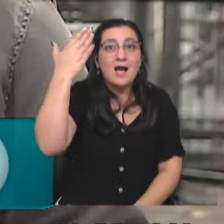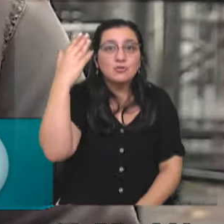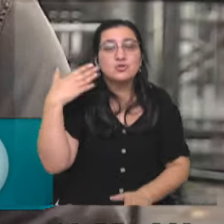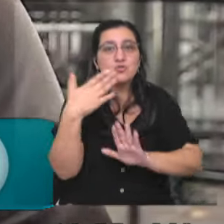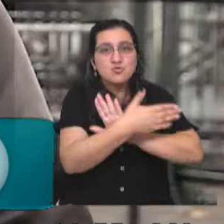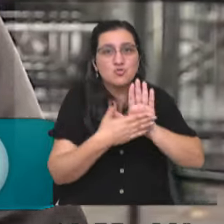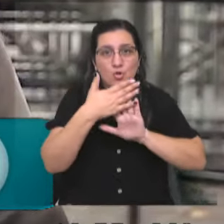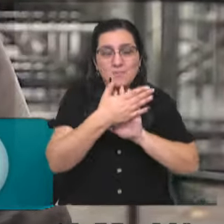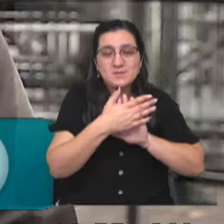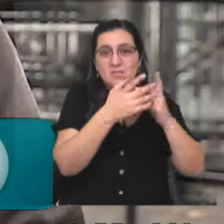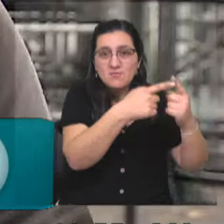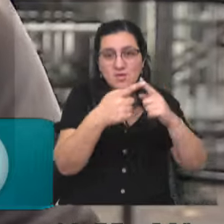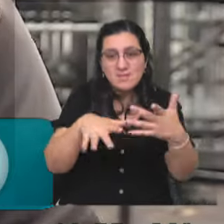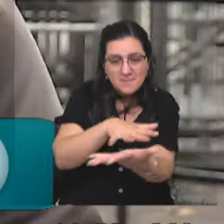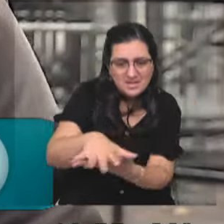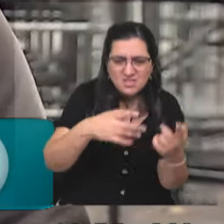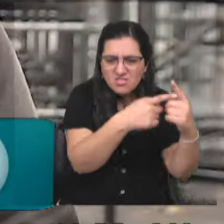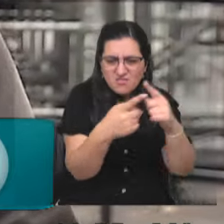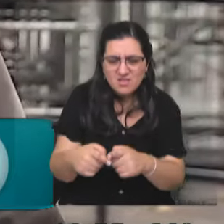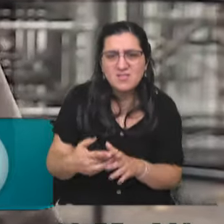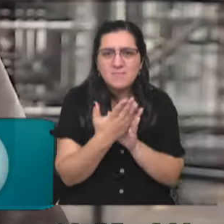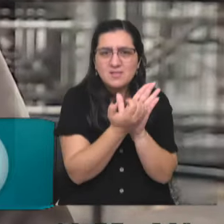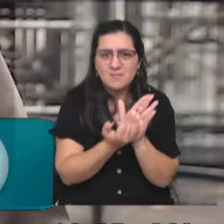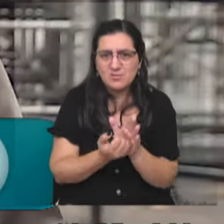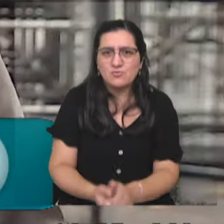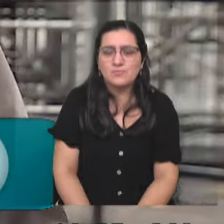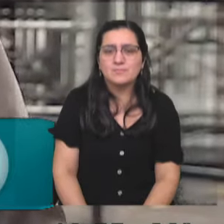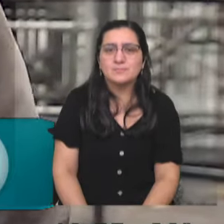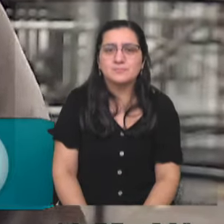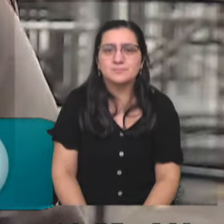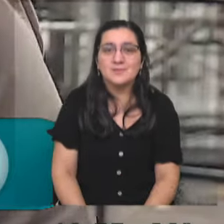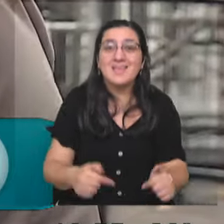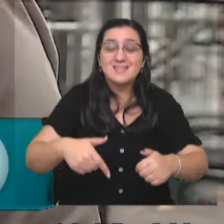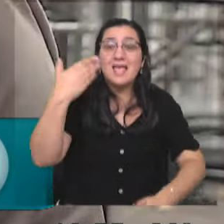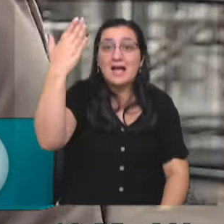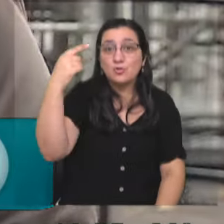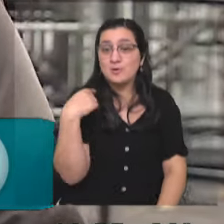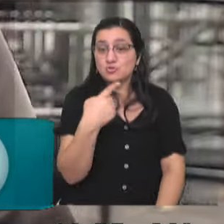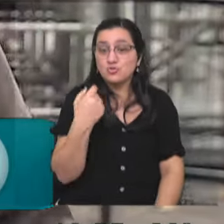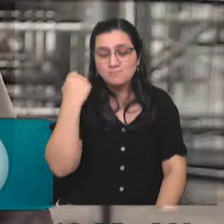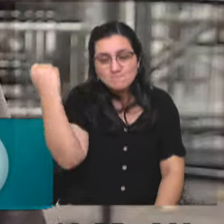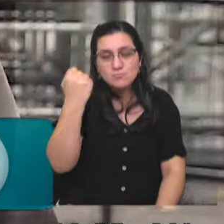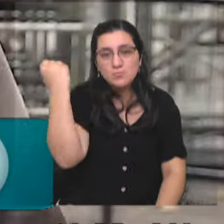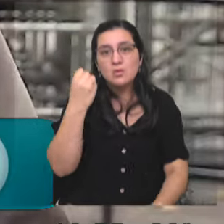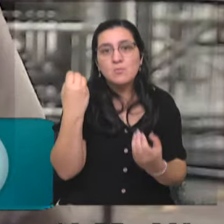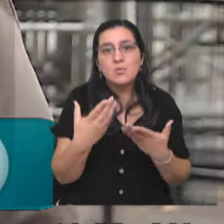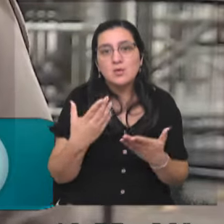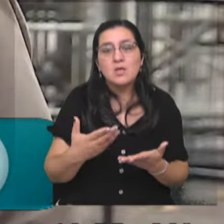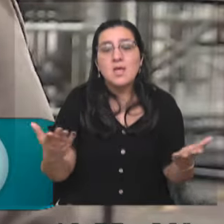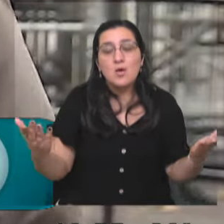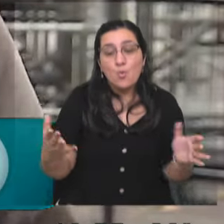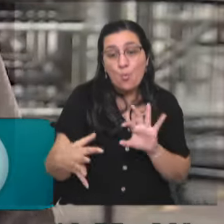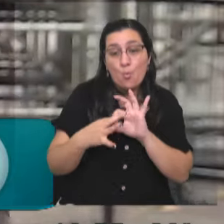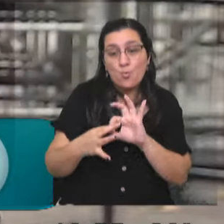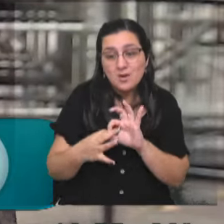país, en todas las plazas de todos los departamentos y ciudades de todo el país. Este acto para nosotros es muy importante porque une pasado, presente y futuro,